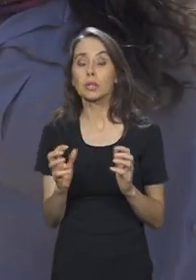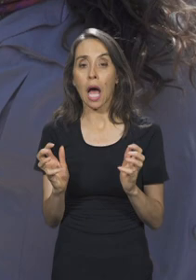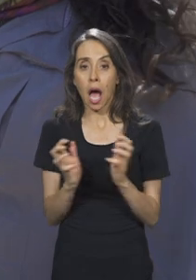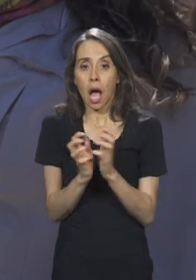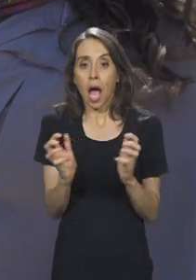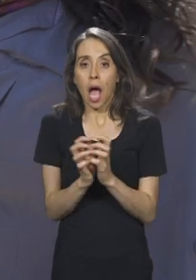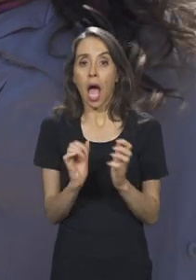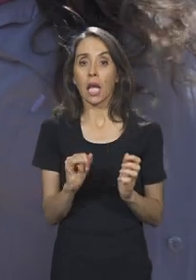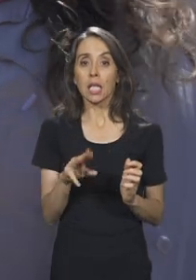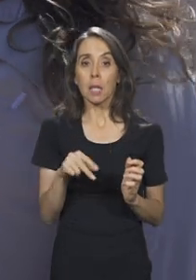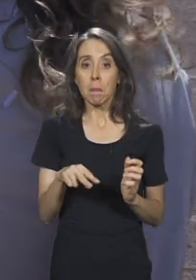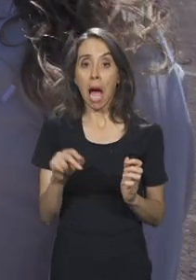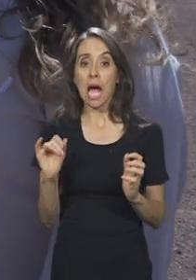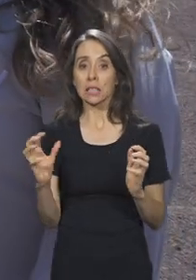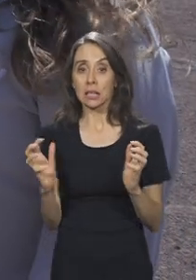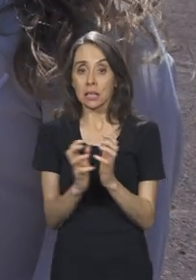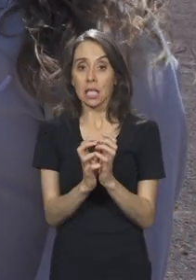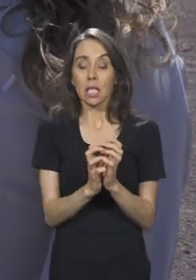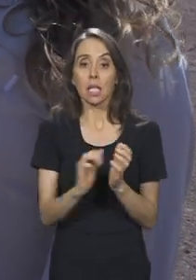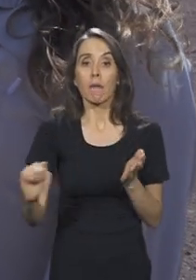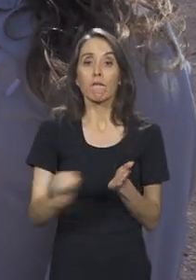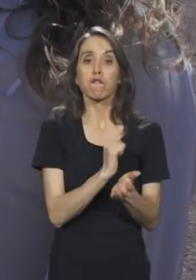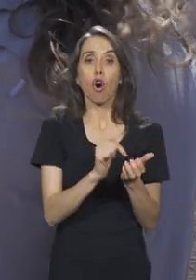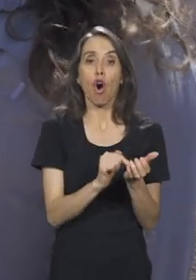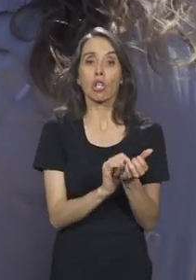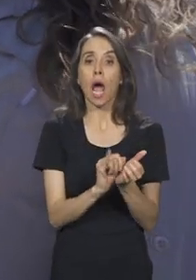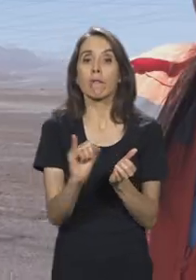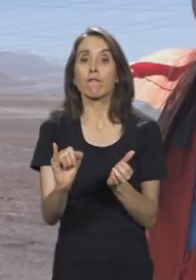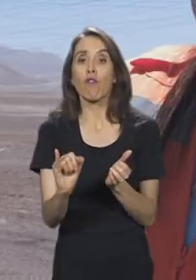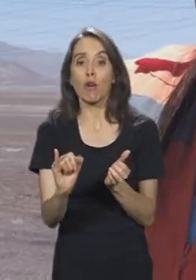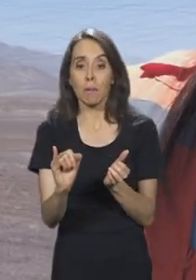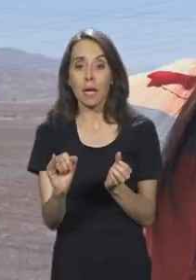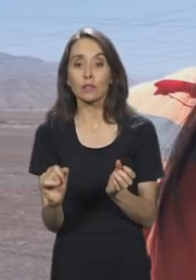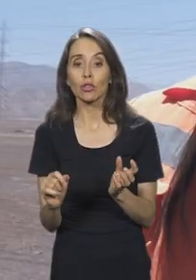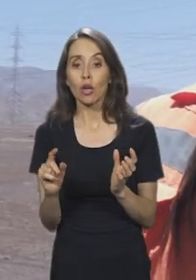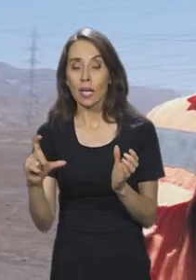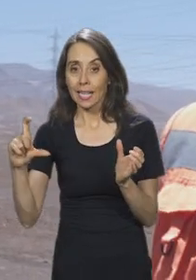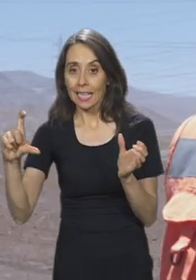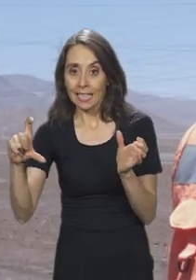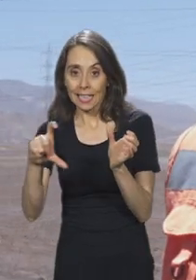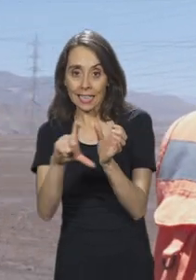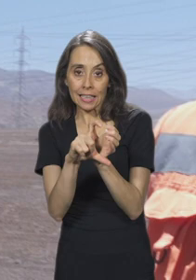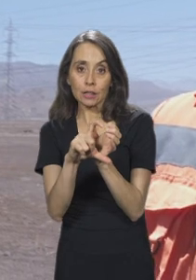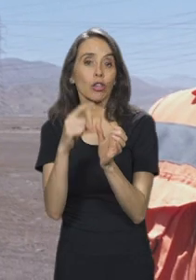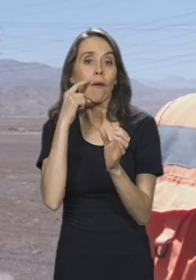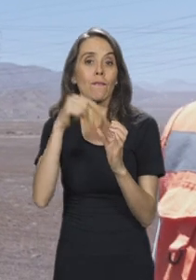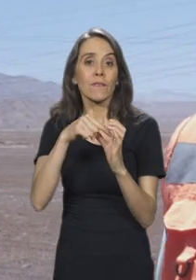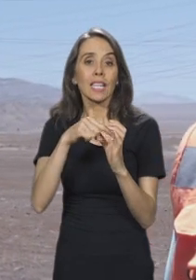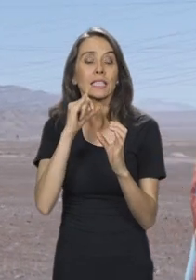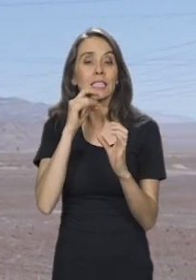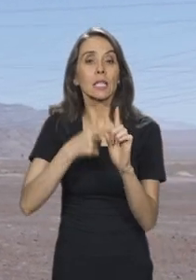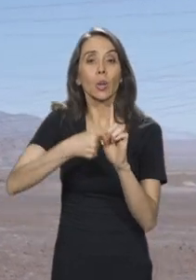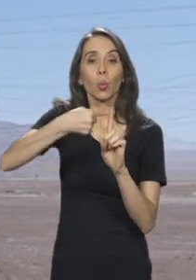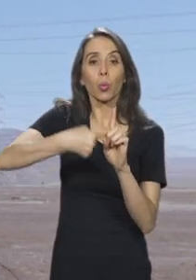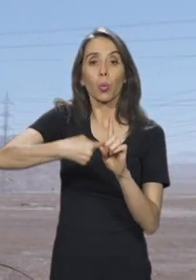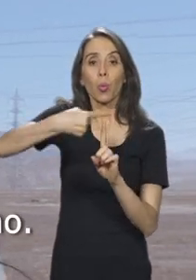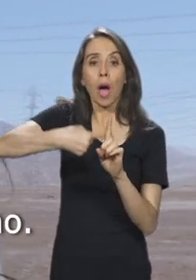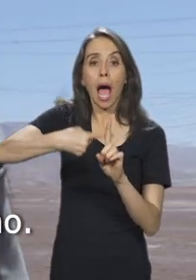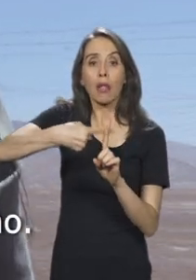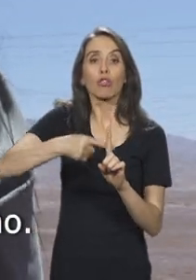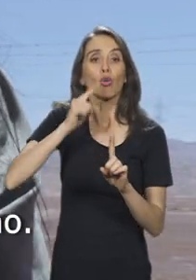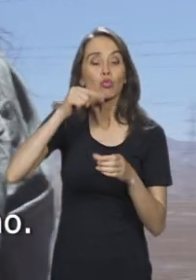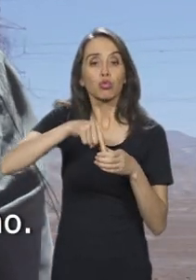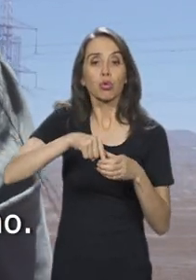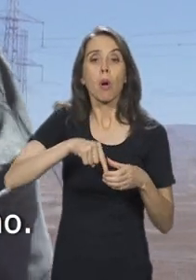imán, porque ya saben que los imanes nos borran toda la información. Por lo tanto, con esto vamos a ver la intensidad del magnetismo, si es